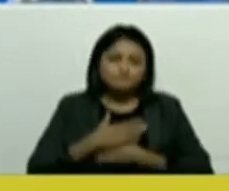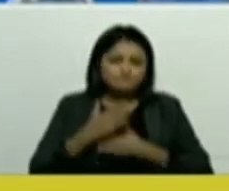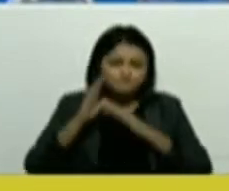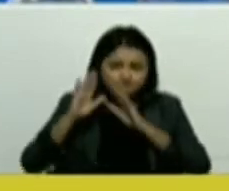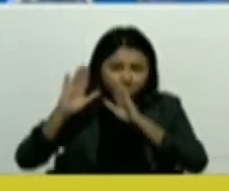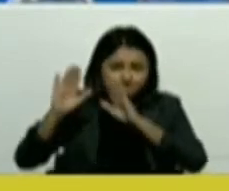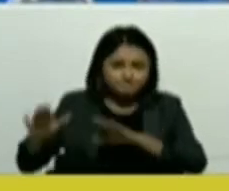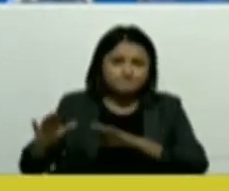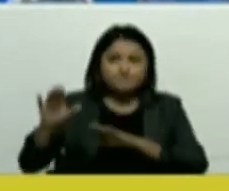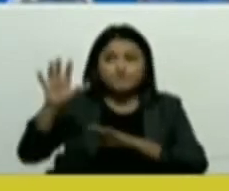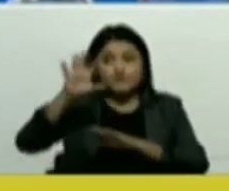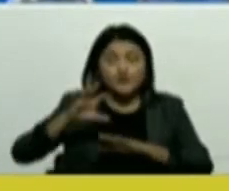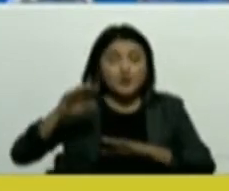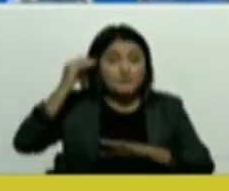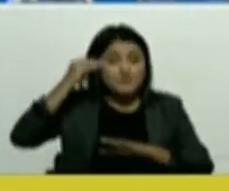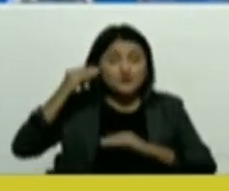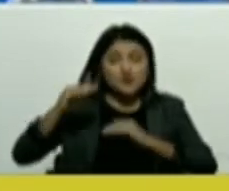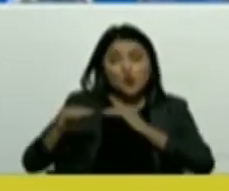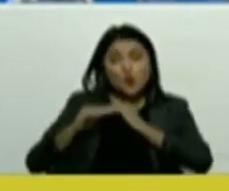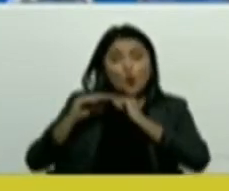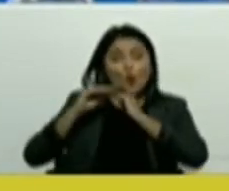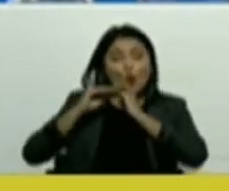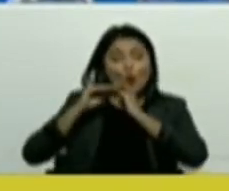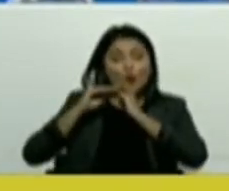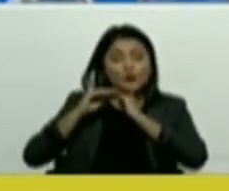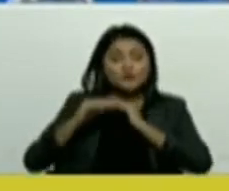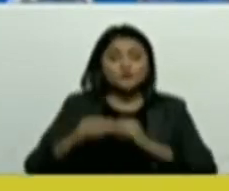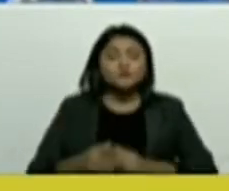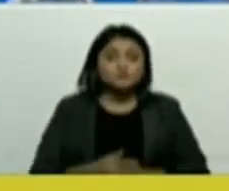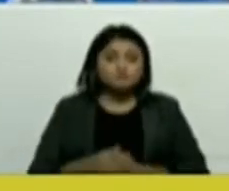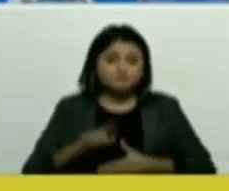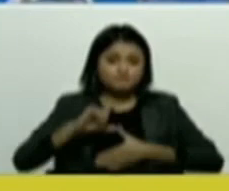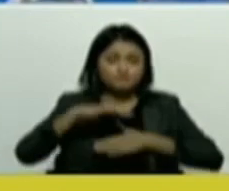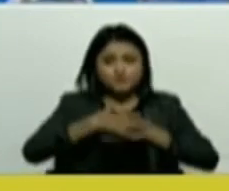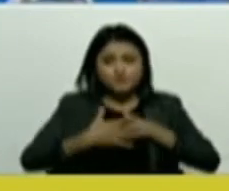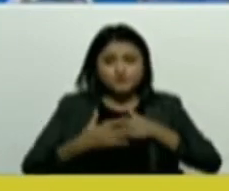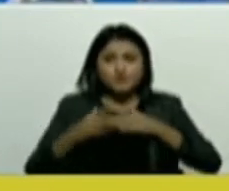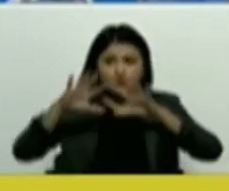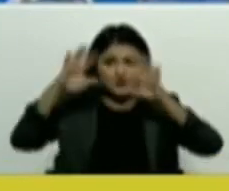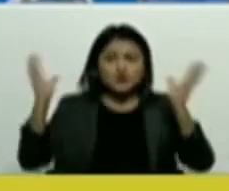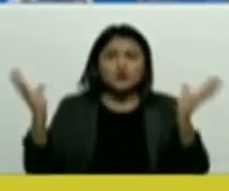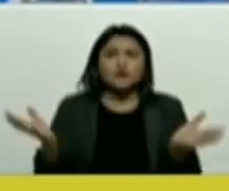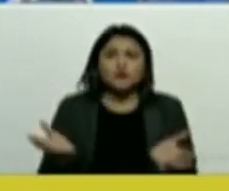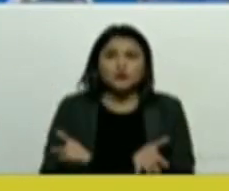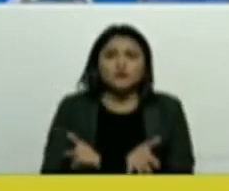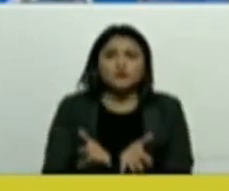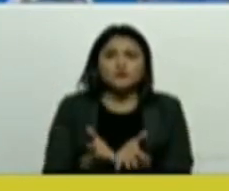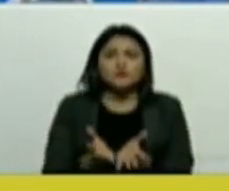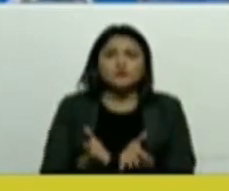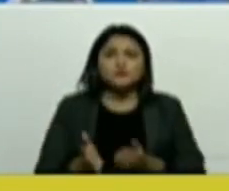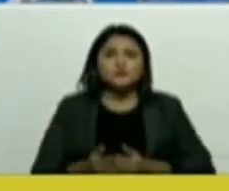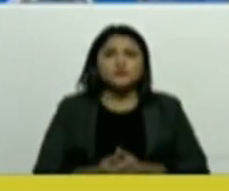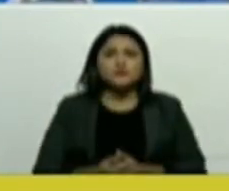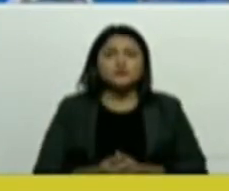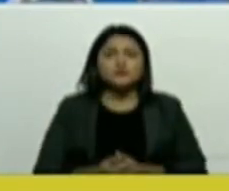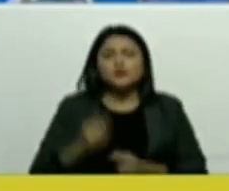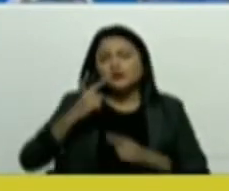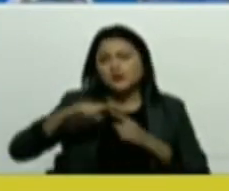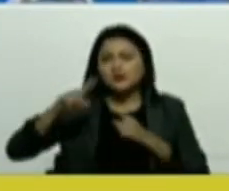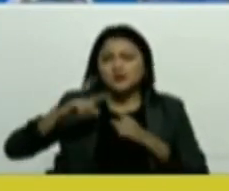en solidaridad con aquellos que piensan como nosotros en la región, en el mundo